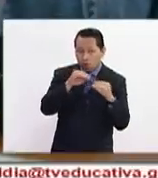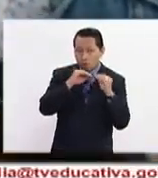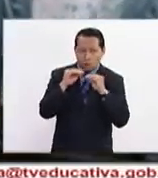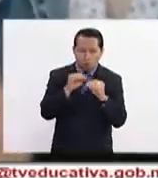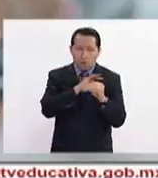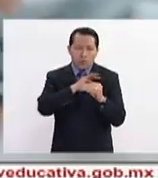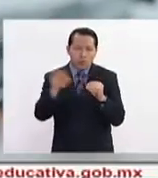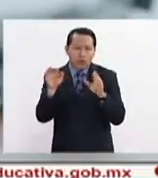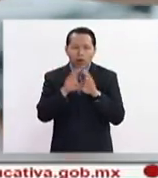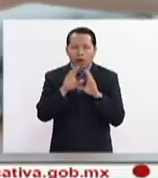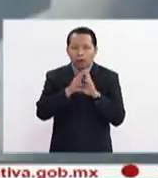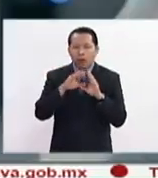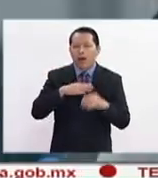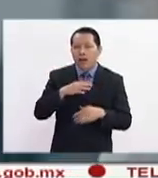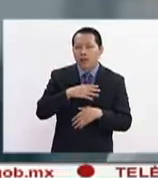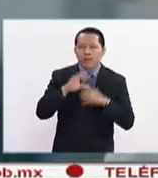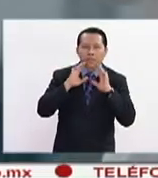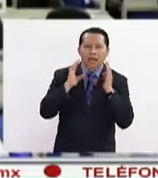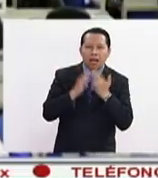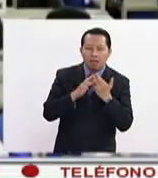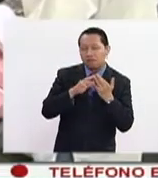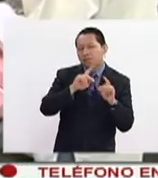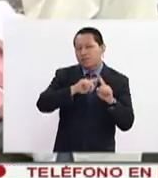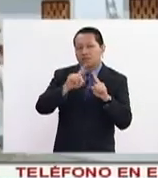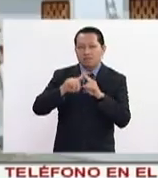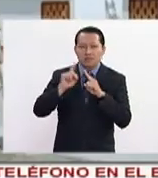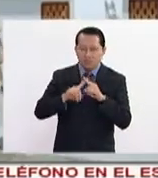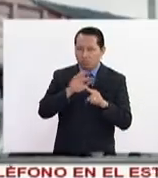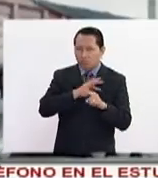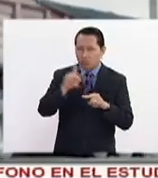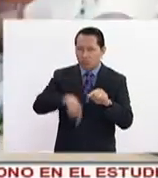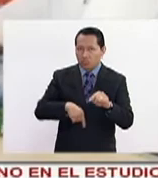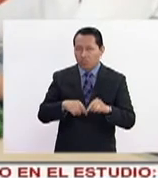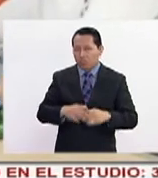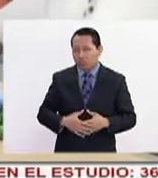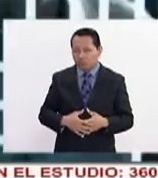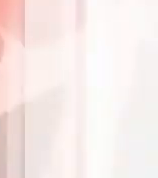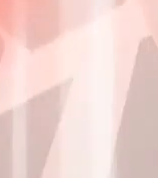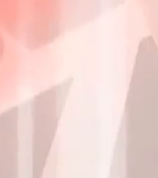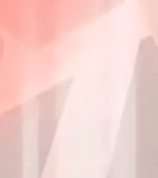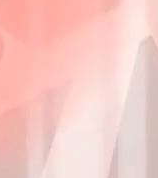para combatir las organizaciones criminales transnacionales.